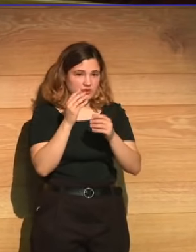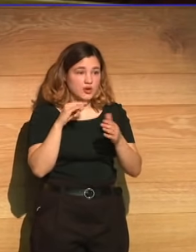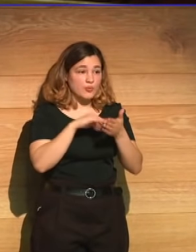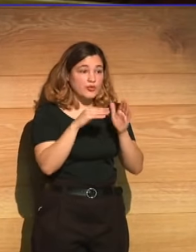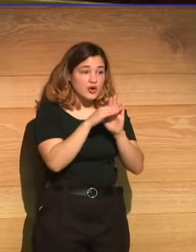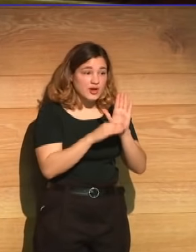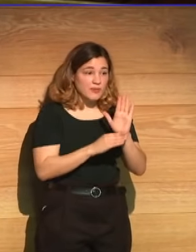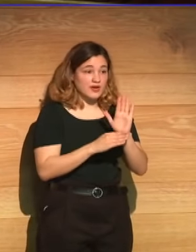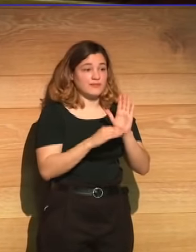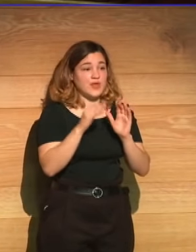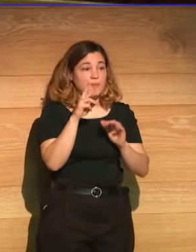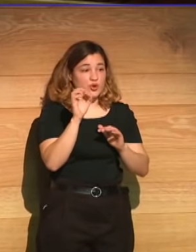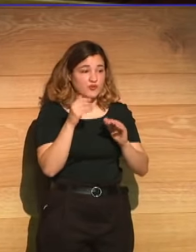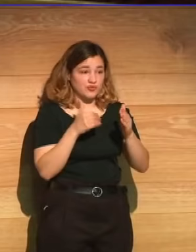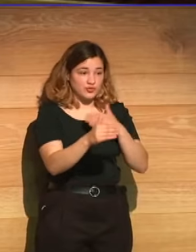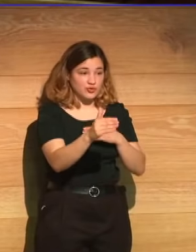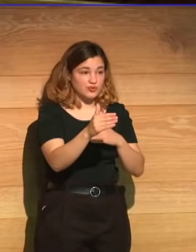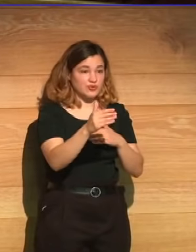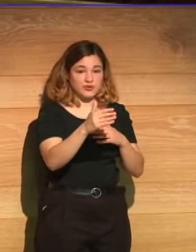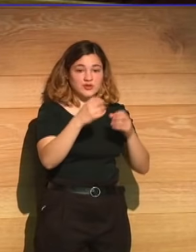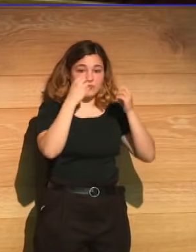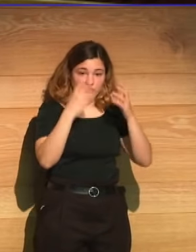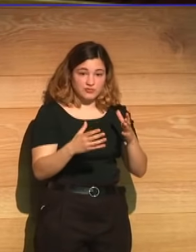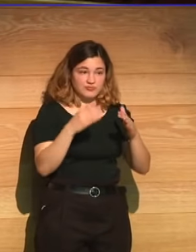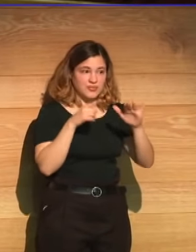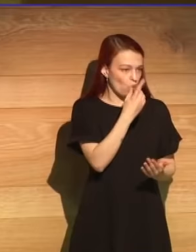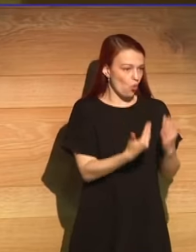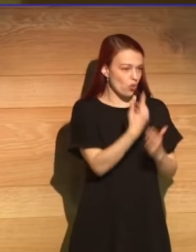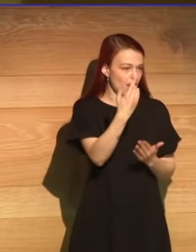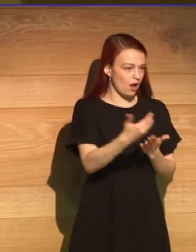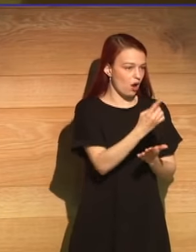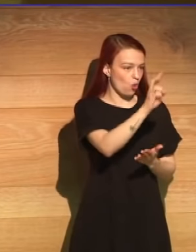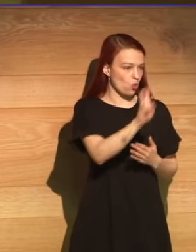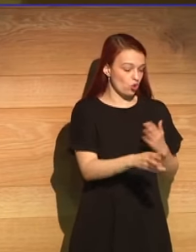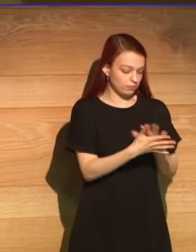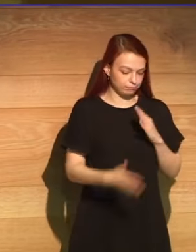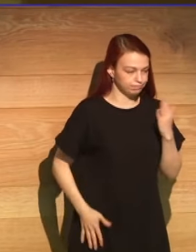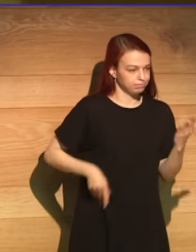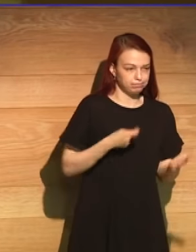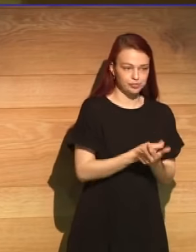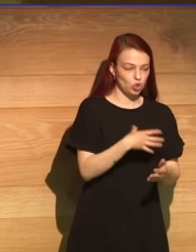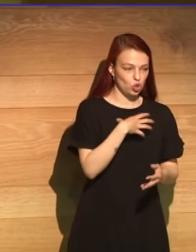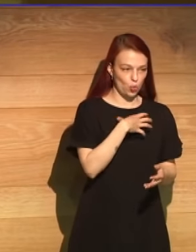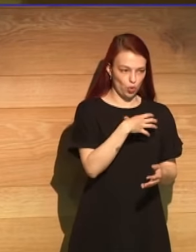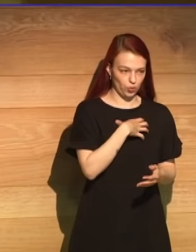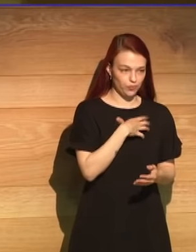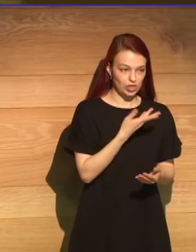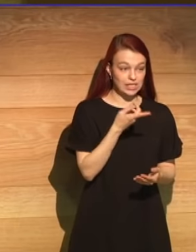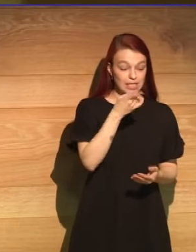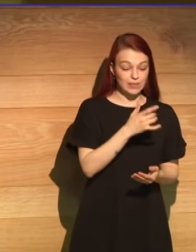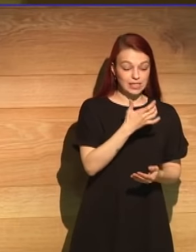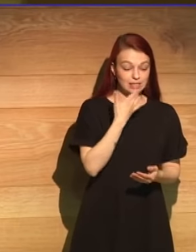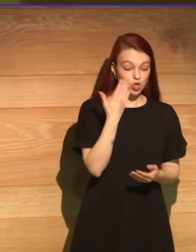la vanguardia en todos estos avances. Estamos viendo cómo además cuando cierras la puerta de una